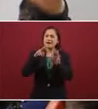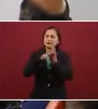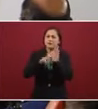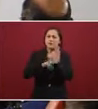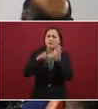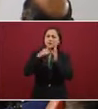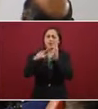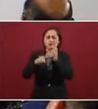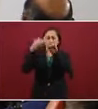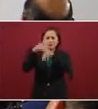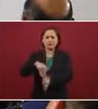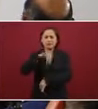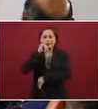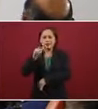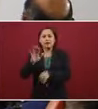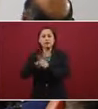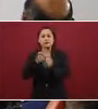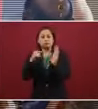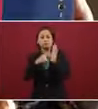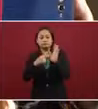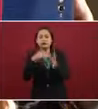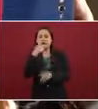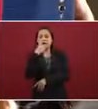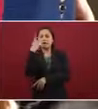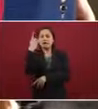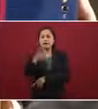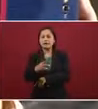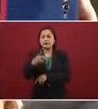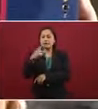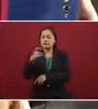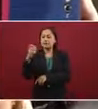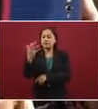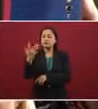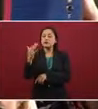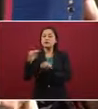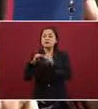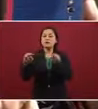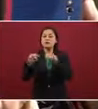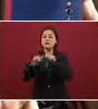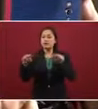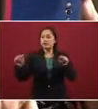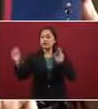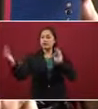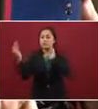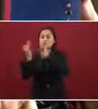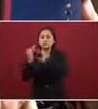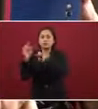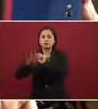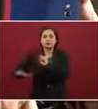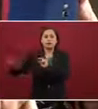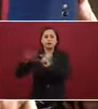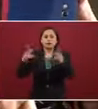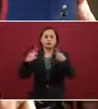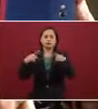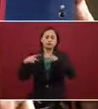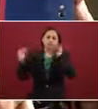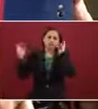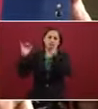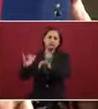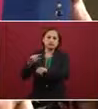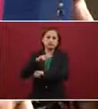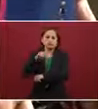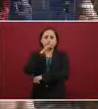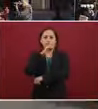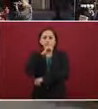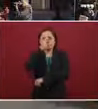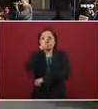puede haber una gasolinería a 150 metros mínimo de un lugar en donde hay población masiva. Y tampoco puede estar cerca